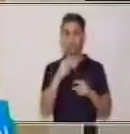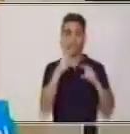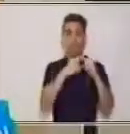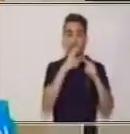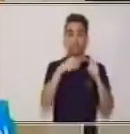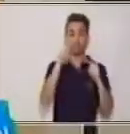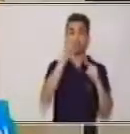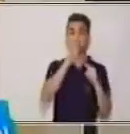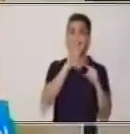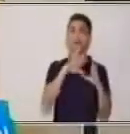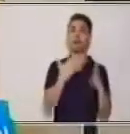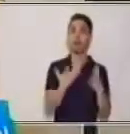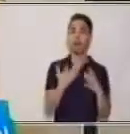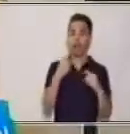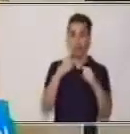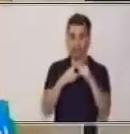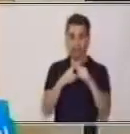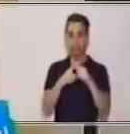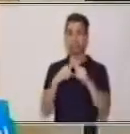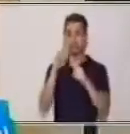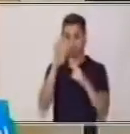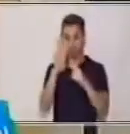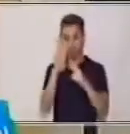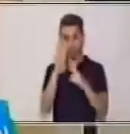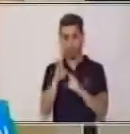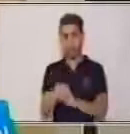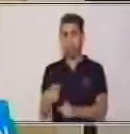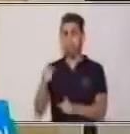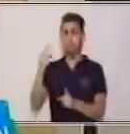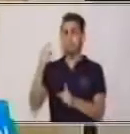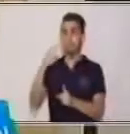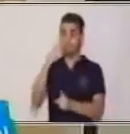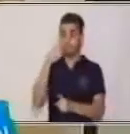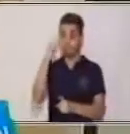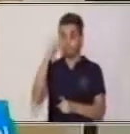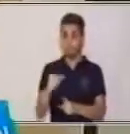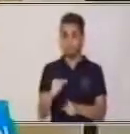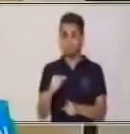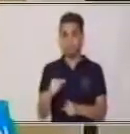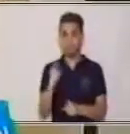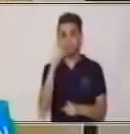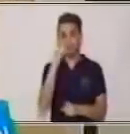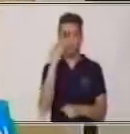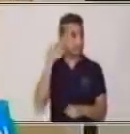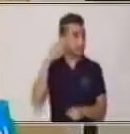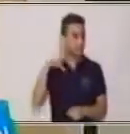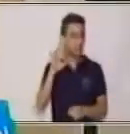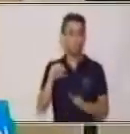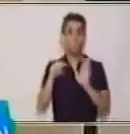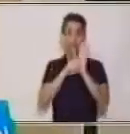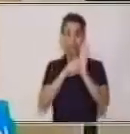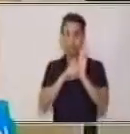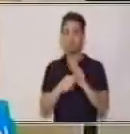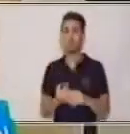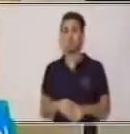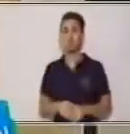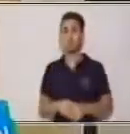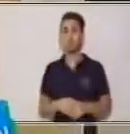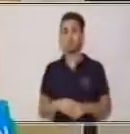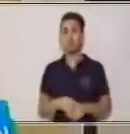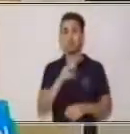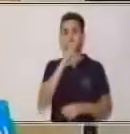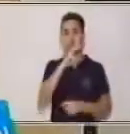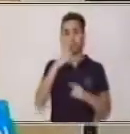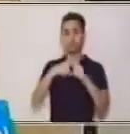elevado al cuadrado, X a la cuarta, menos 2 por 4,